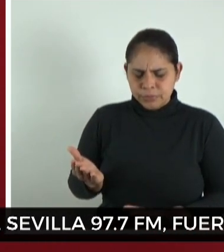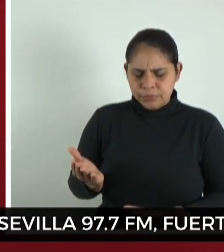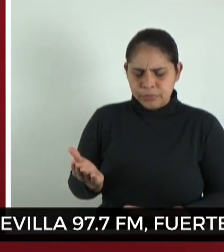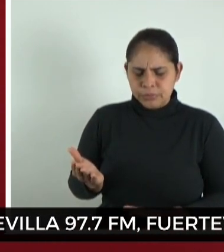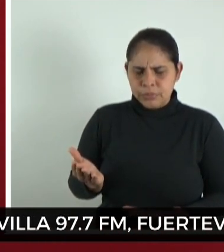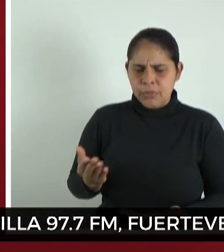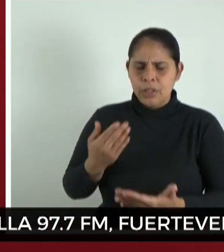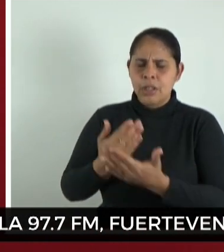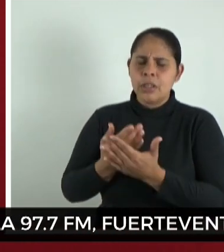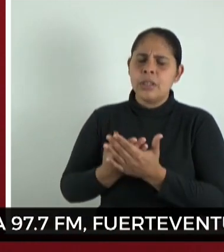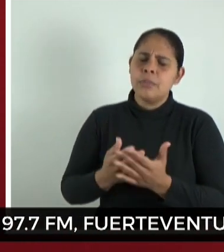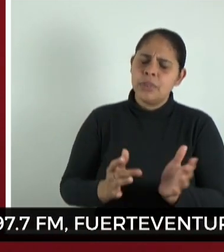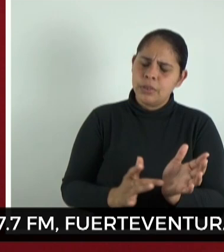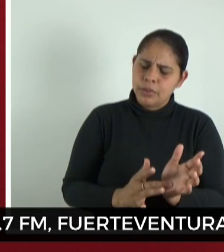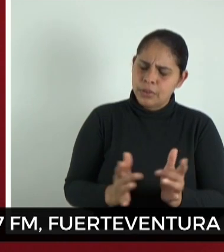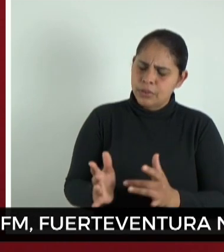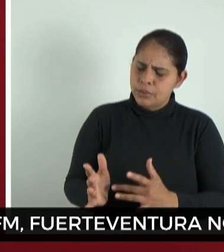Te pido, Jesucristo,